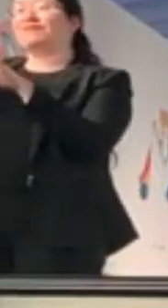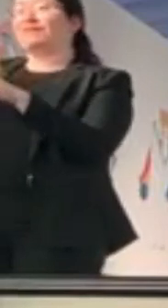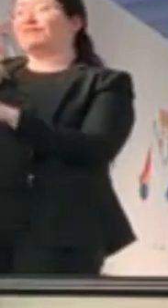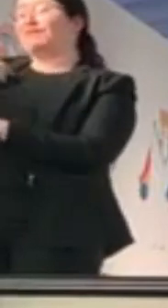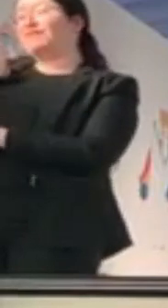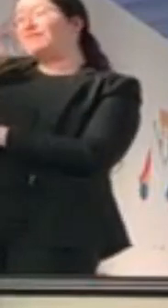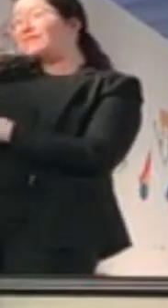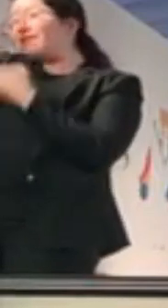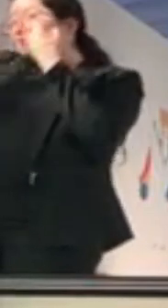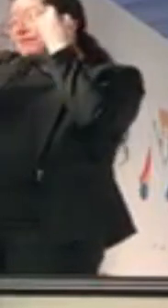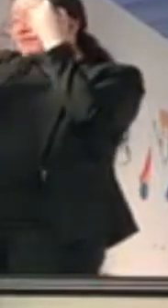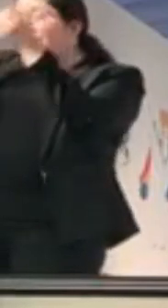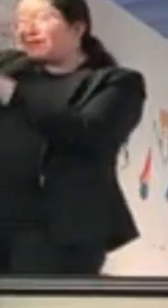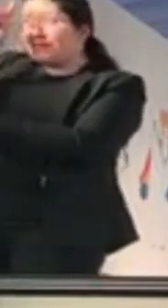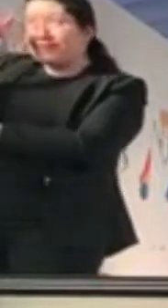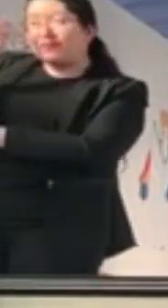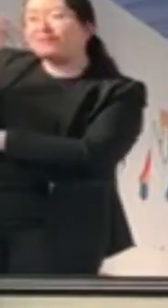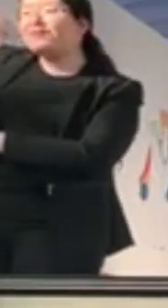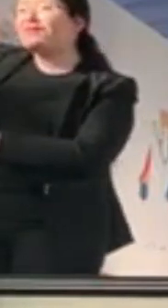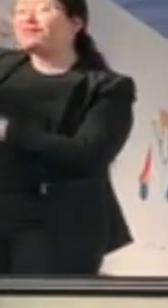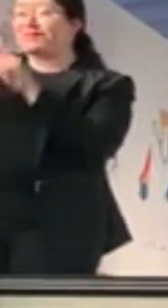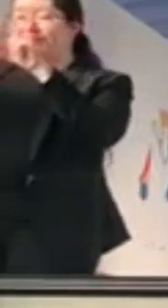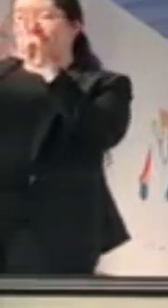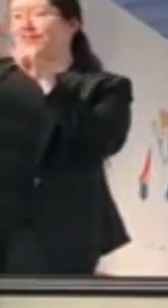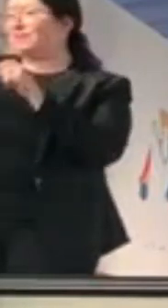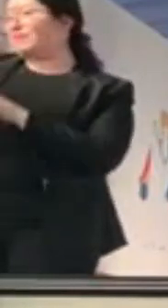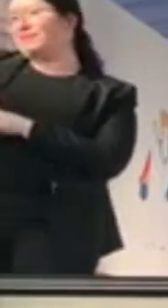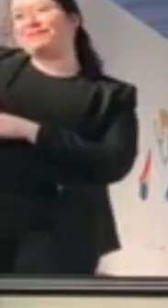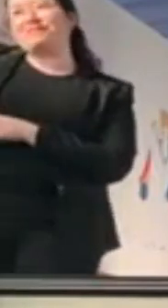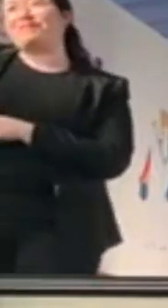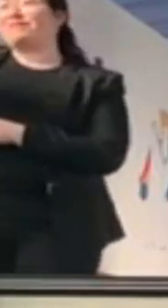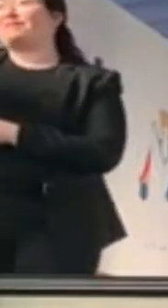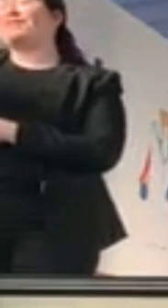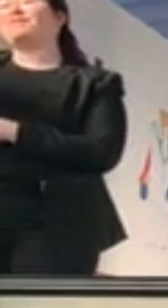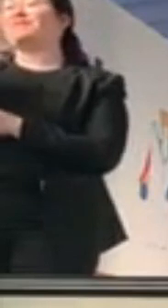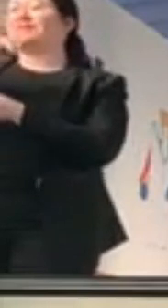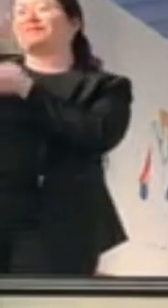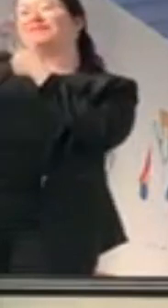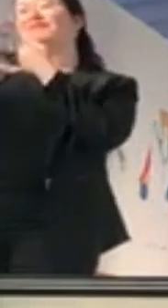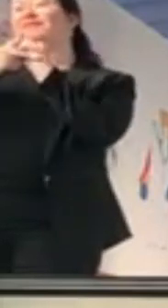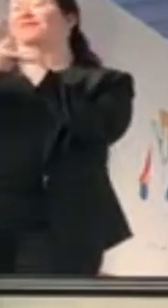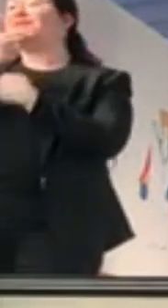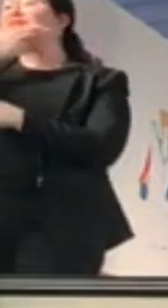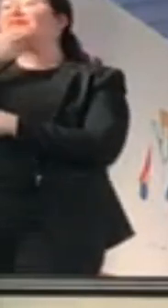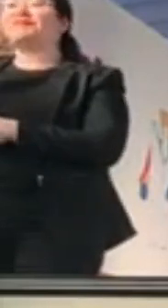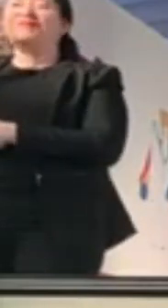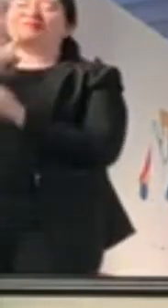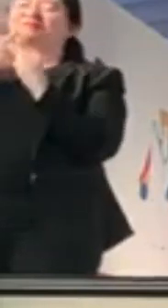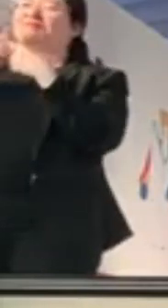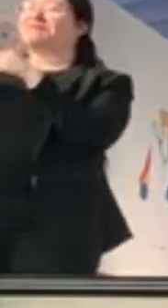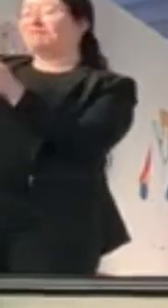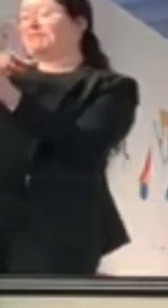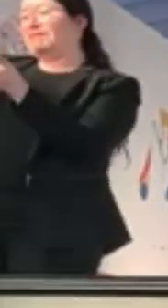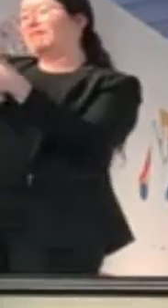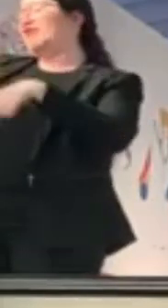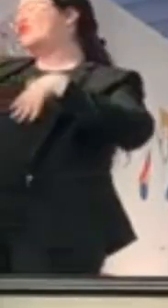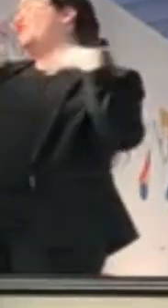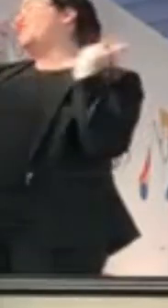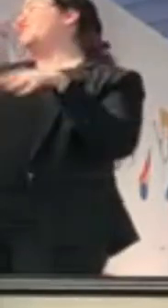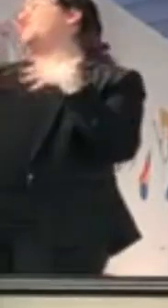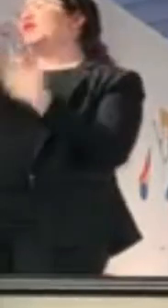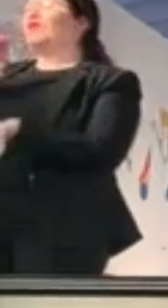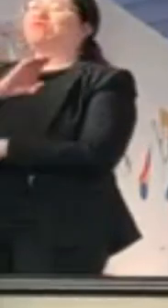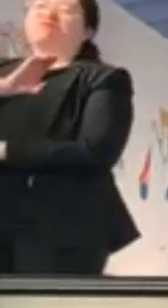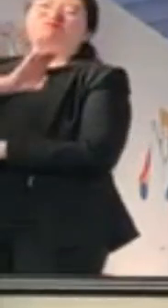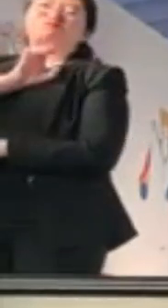que México se convierta en el primer país de lectoras y lectores empedernidos del mundo. Así es que